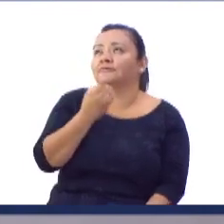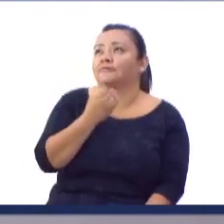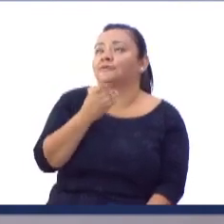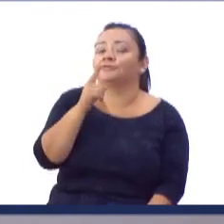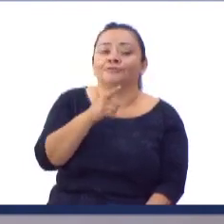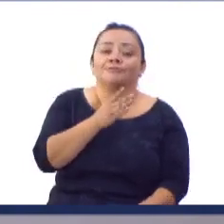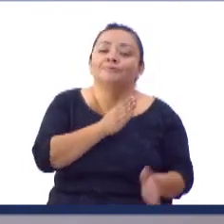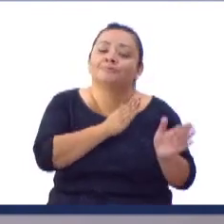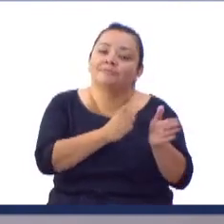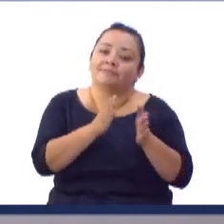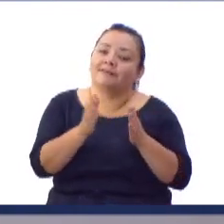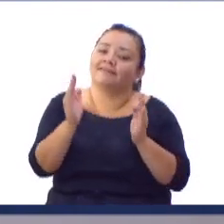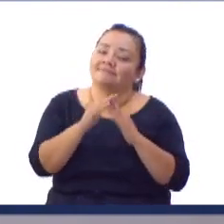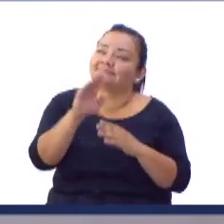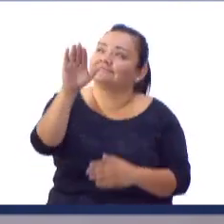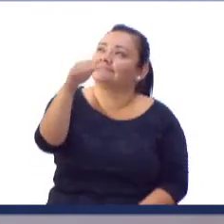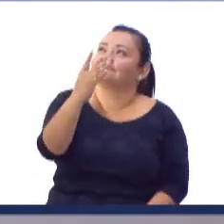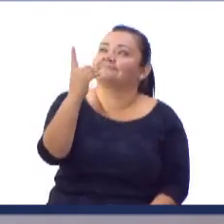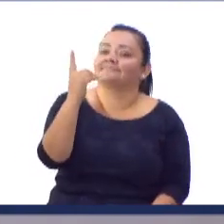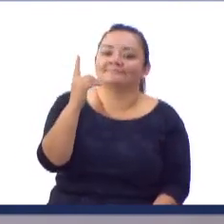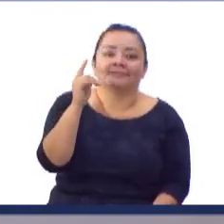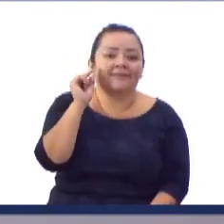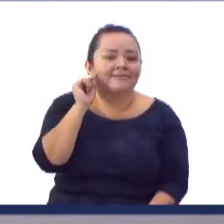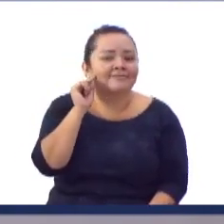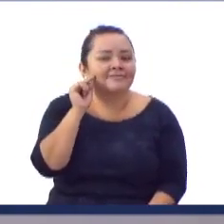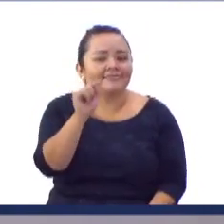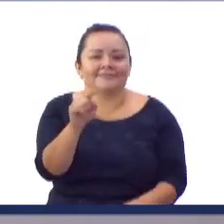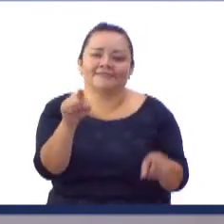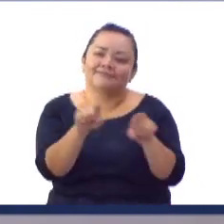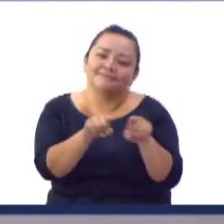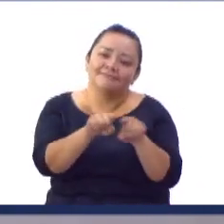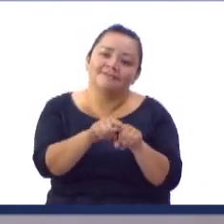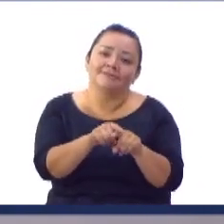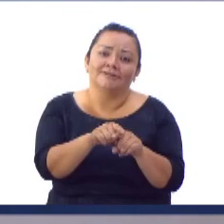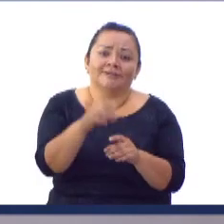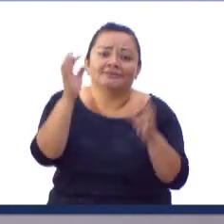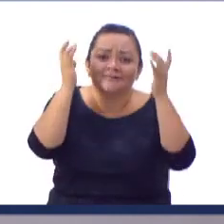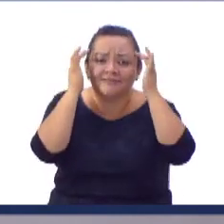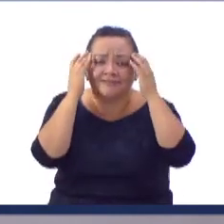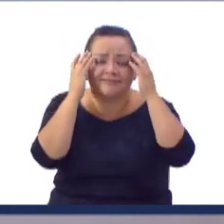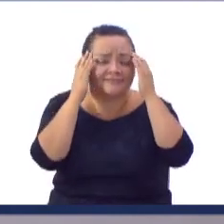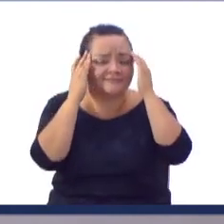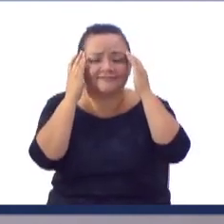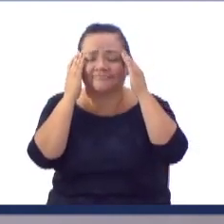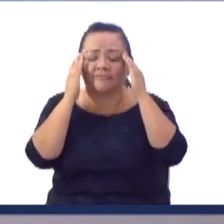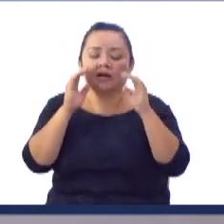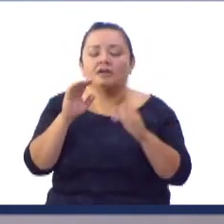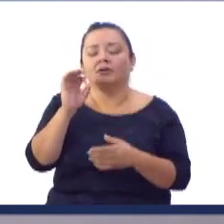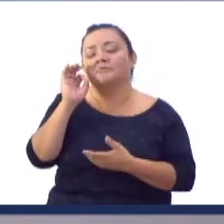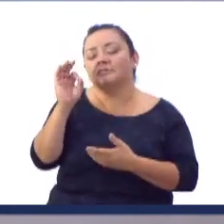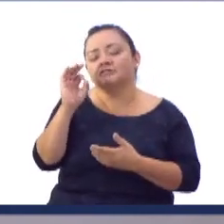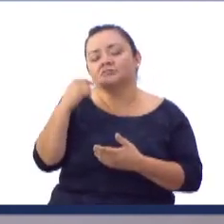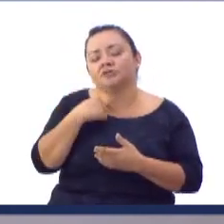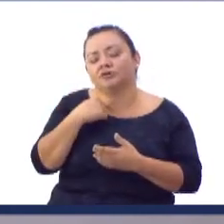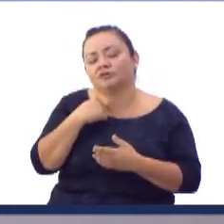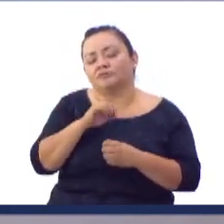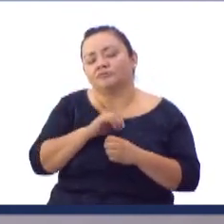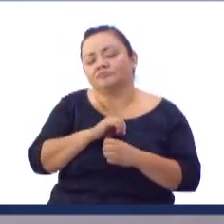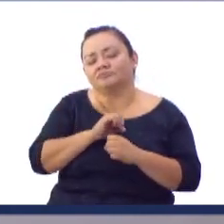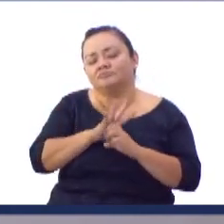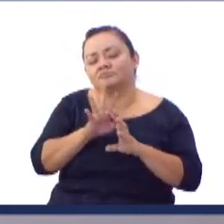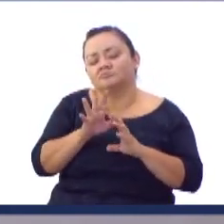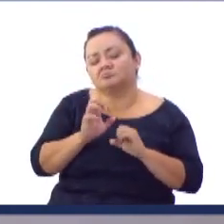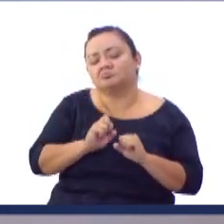favor prepararles casa y arriba el hermano no se preocupe pastar y si muero de su concu